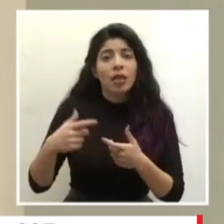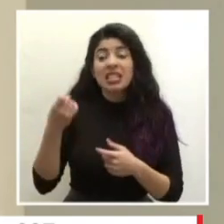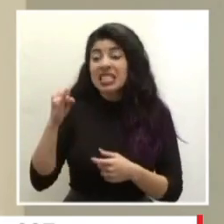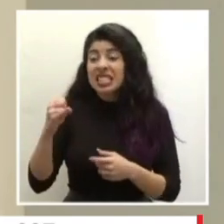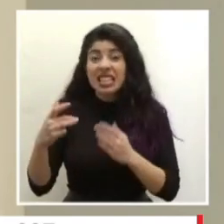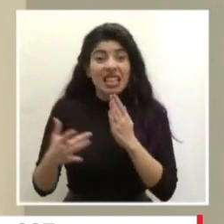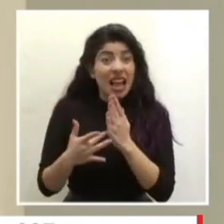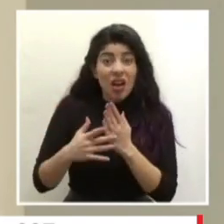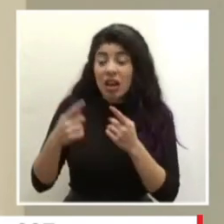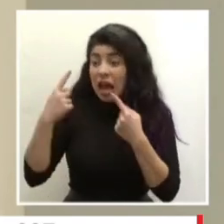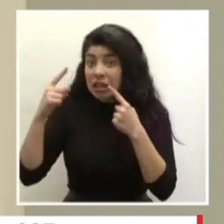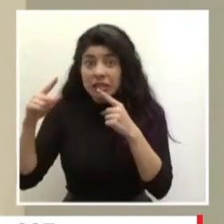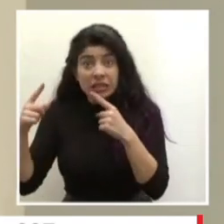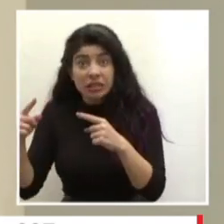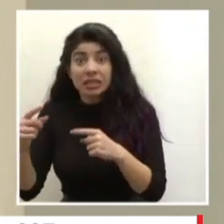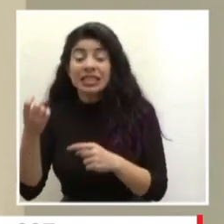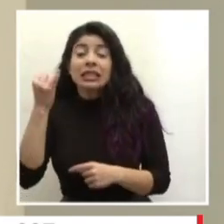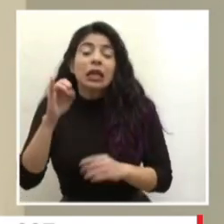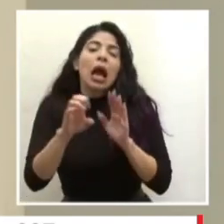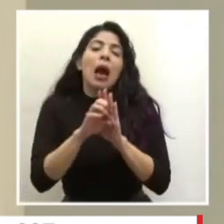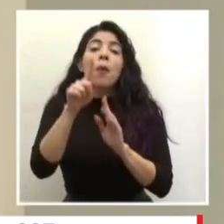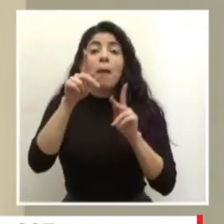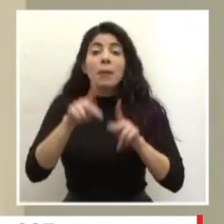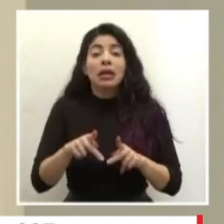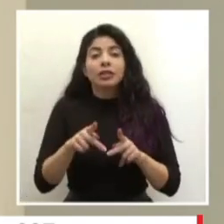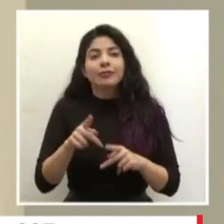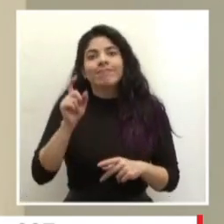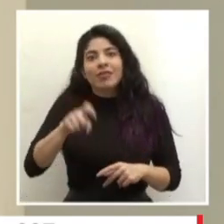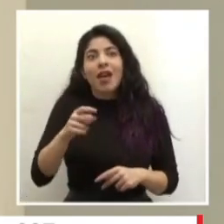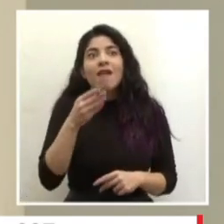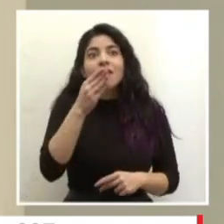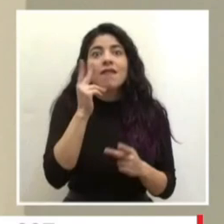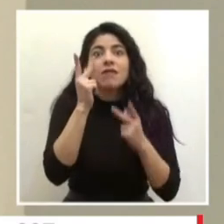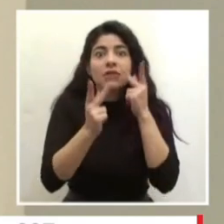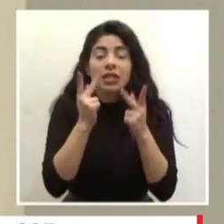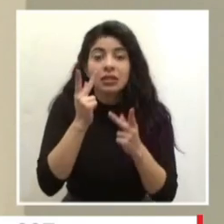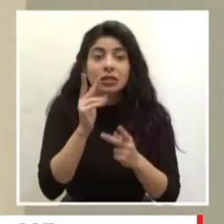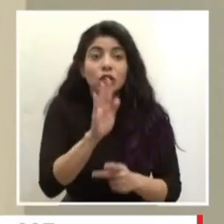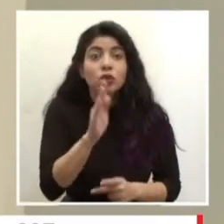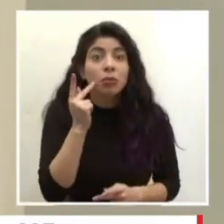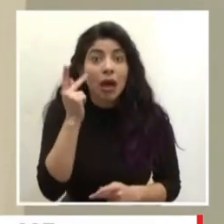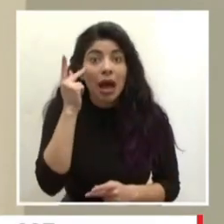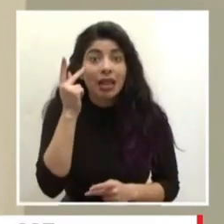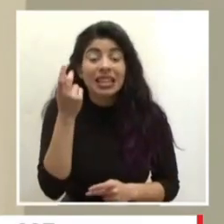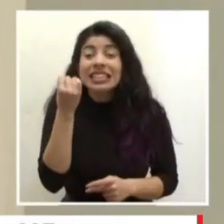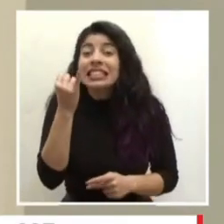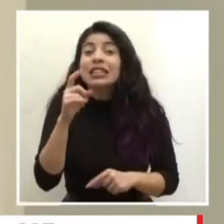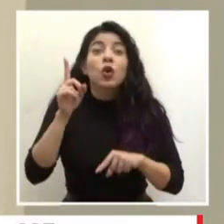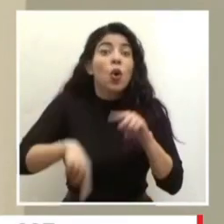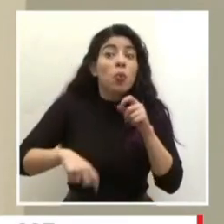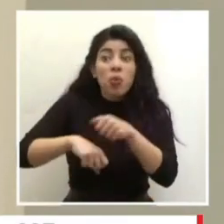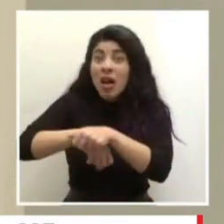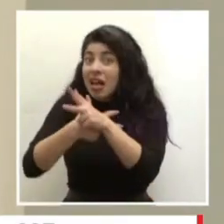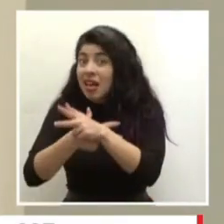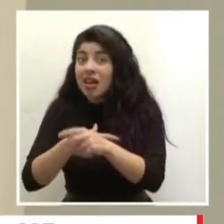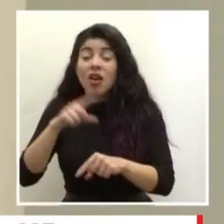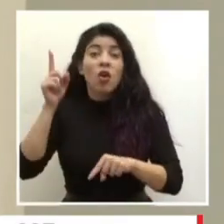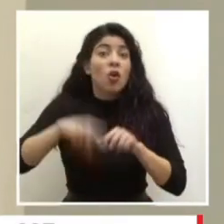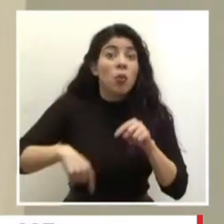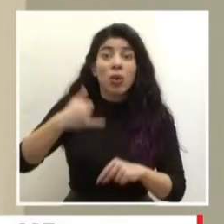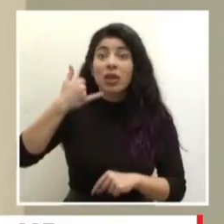por favor, o sea, si alguien va a hacer una visita a su padre, si es que no se puede hacer videollamada, si es que no se puede